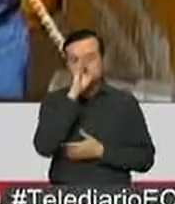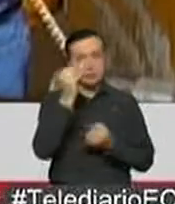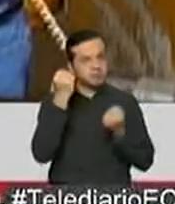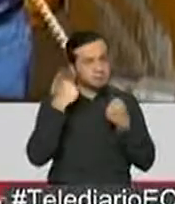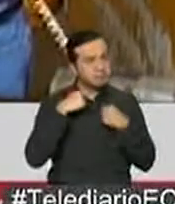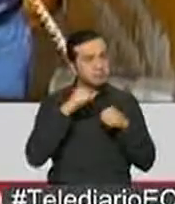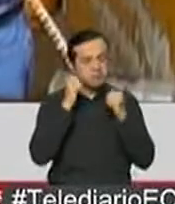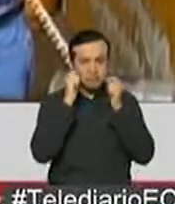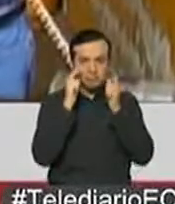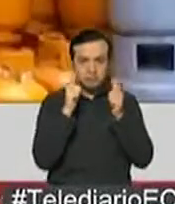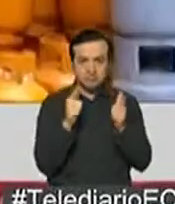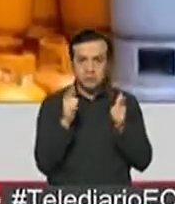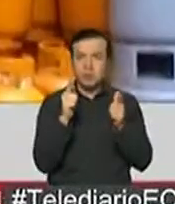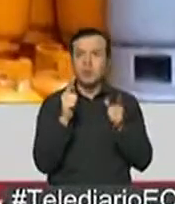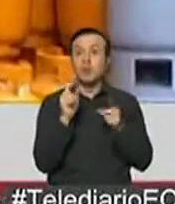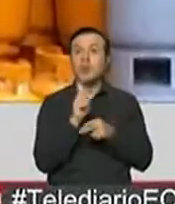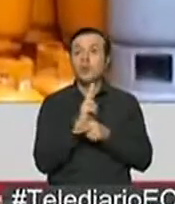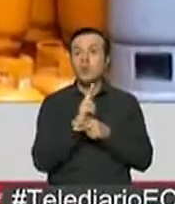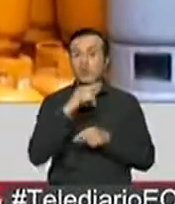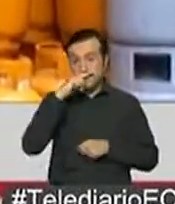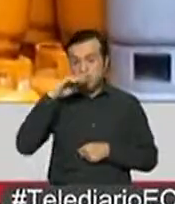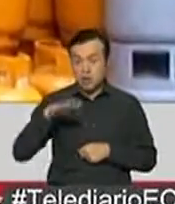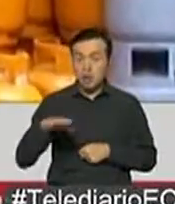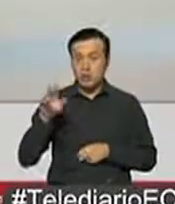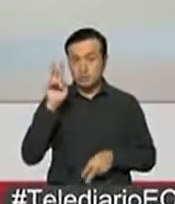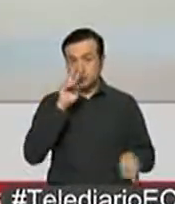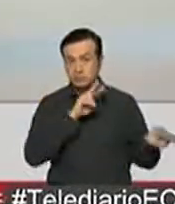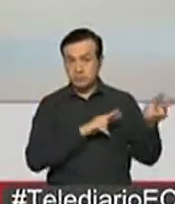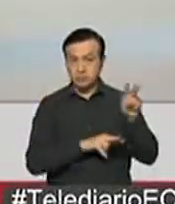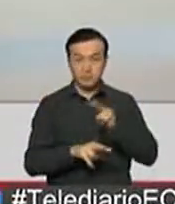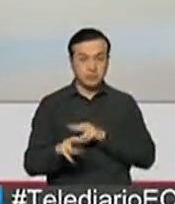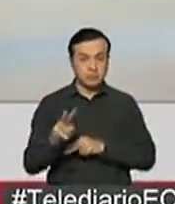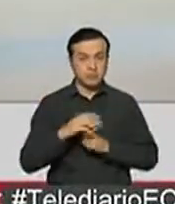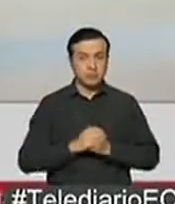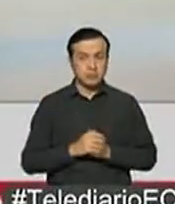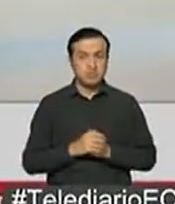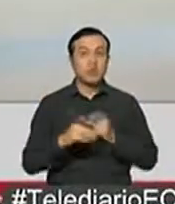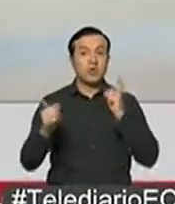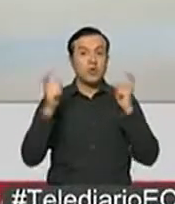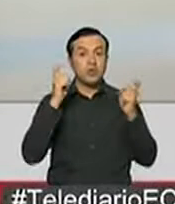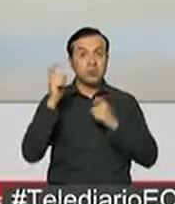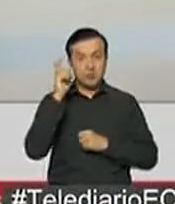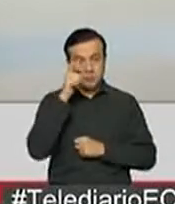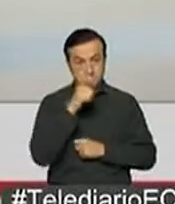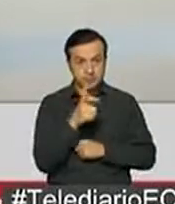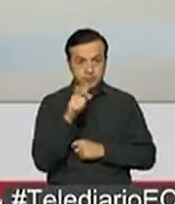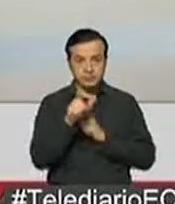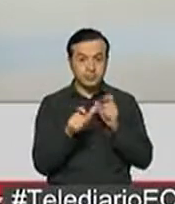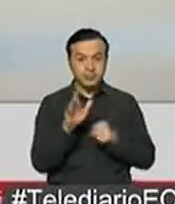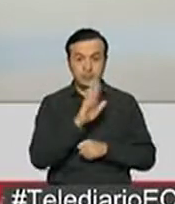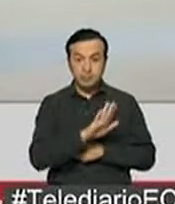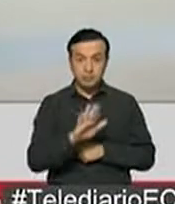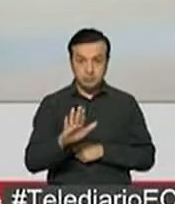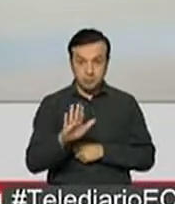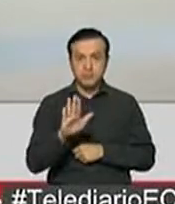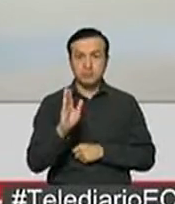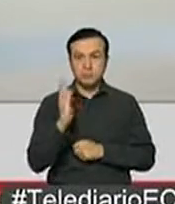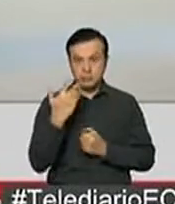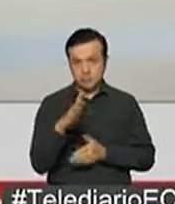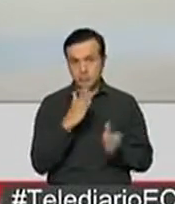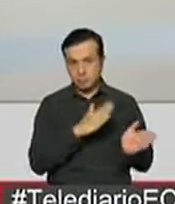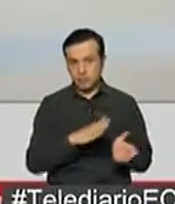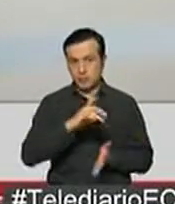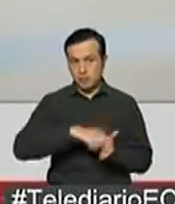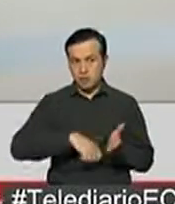e inspecciones para fomentar el uso adecuado del gas licuado de petróleo se encarga de controlar y fiscalizar a los sujetos de control que están debidamente